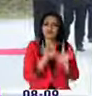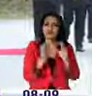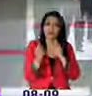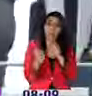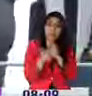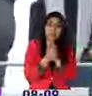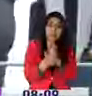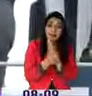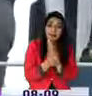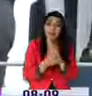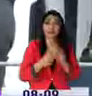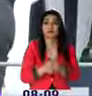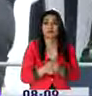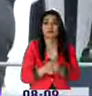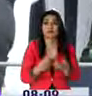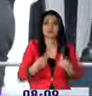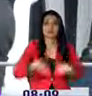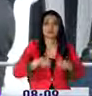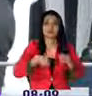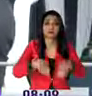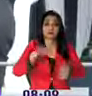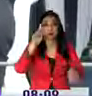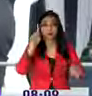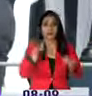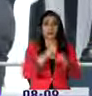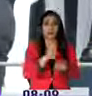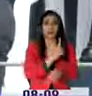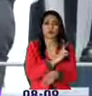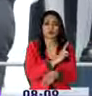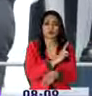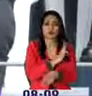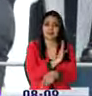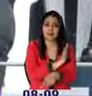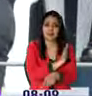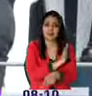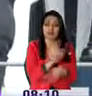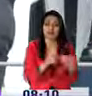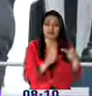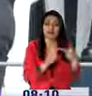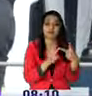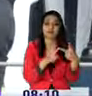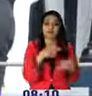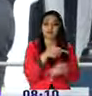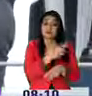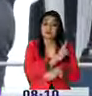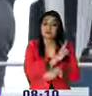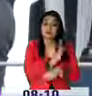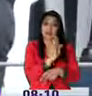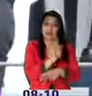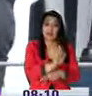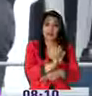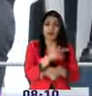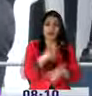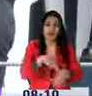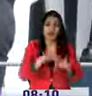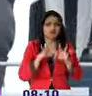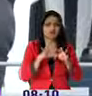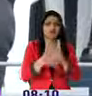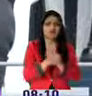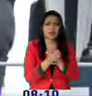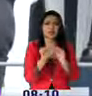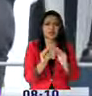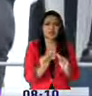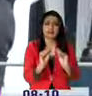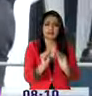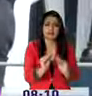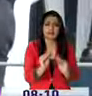iniciado convenios con la Universidad de los Hemisferios, entidad universitaria que se encargará del proceso de selección y capacitación